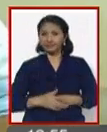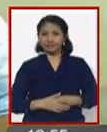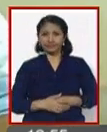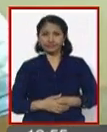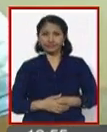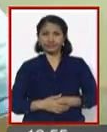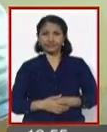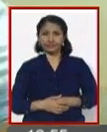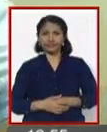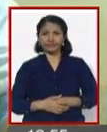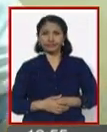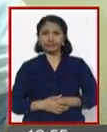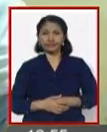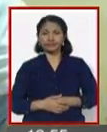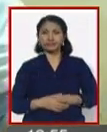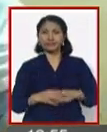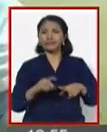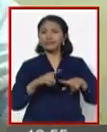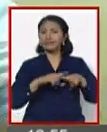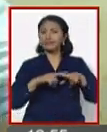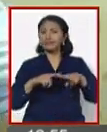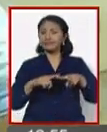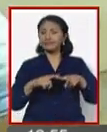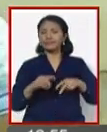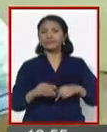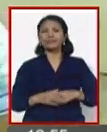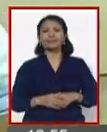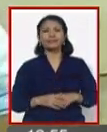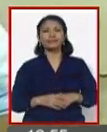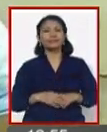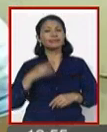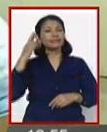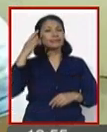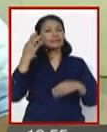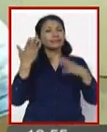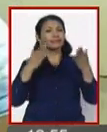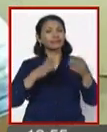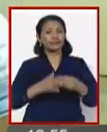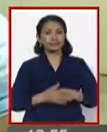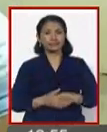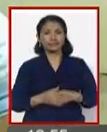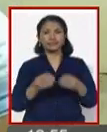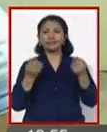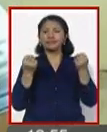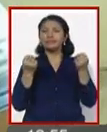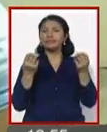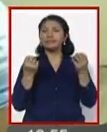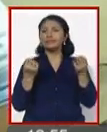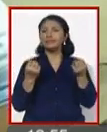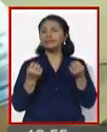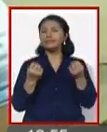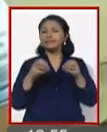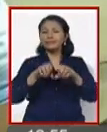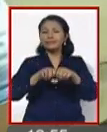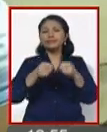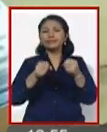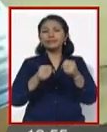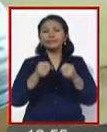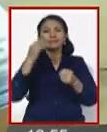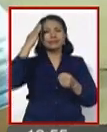otro a nivel del muslo derecho. ¿La causa de la muerte? Bueno, pues múltiples